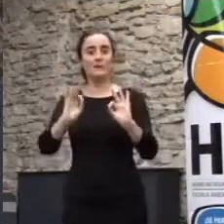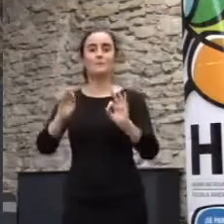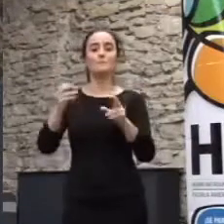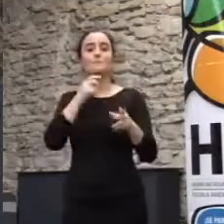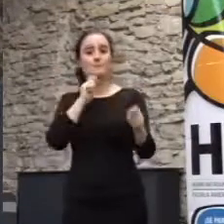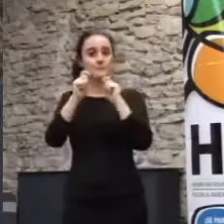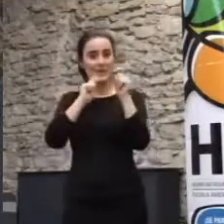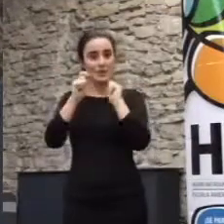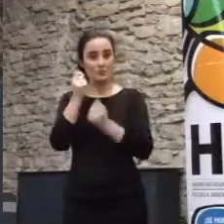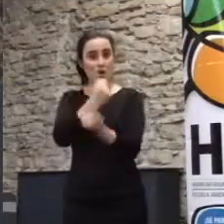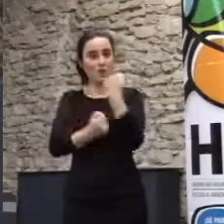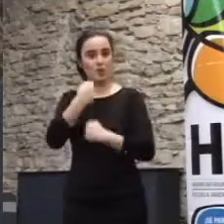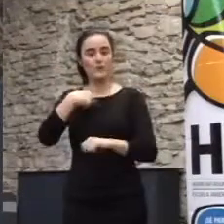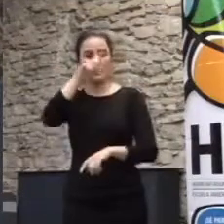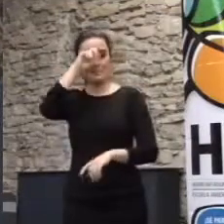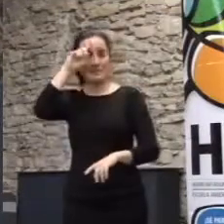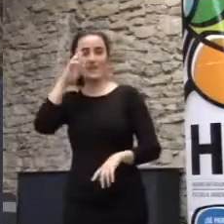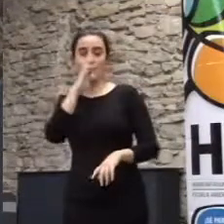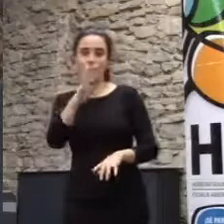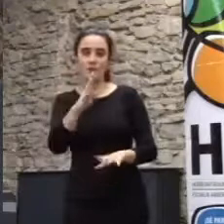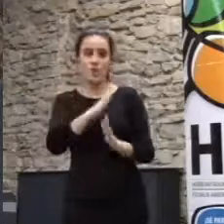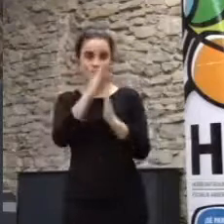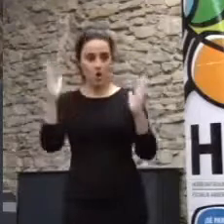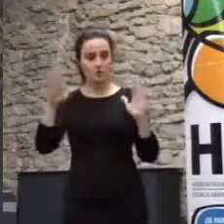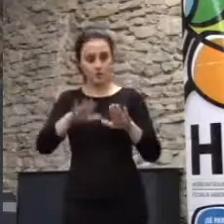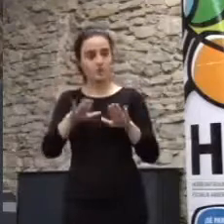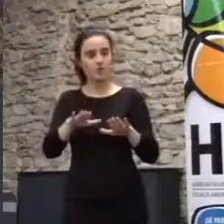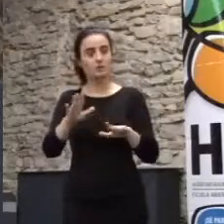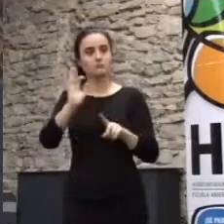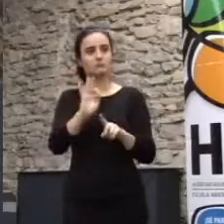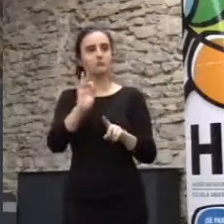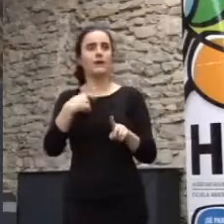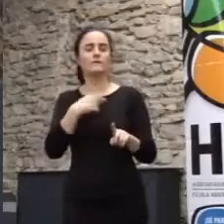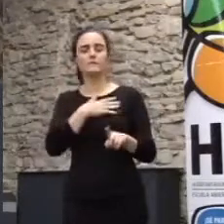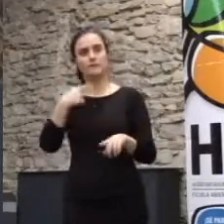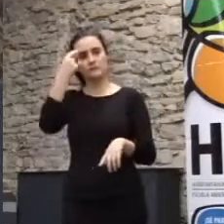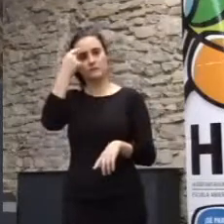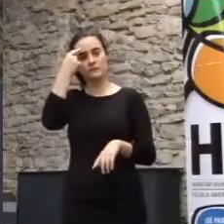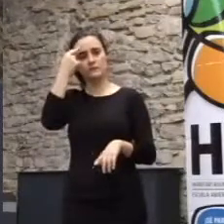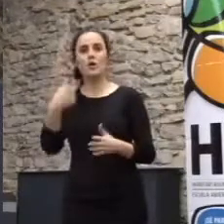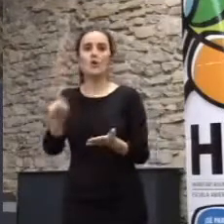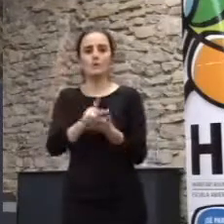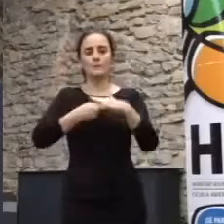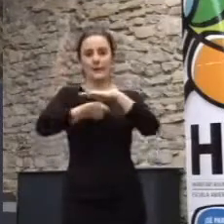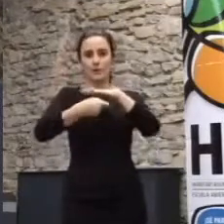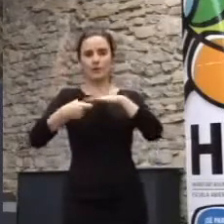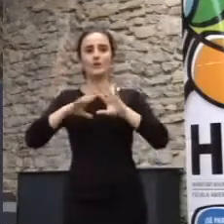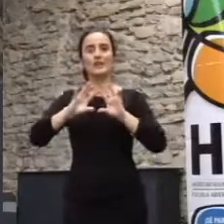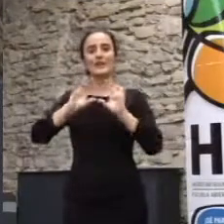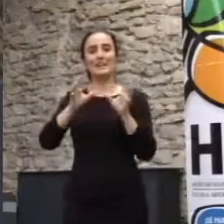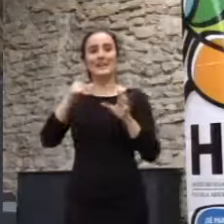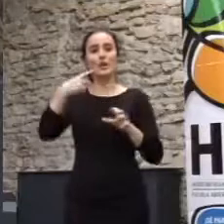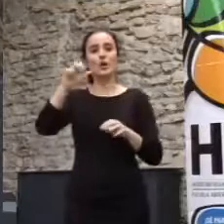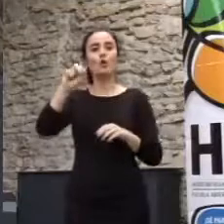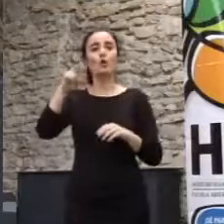Madrid, 4 añitos. Me entró la morriña y volví aquí de nuevo a Vitoria. Estuve en Radio Gorbea. Estuve 2 años en Radio